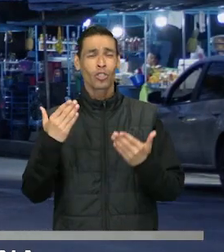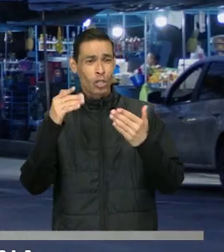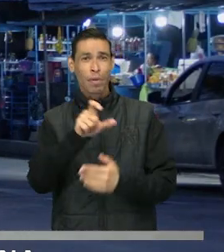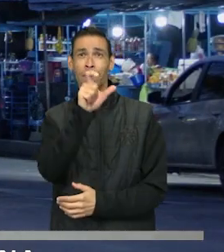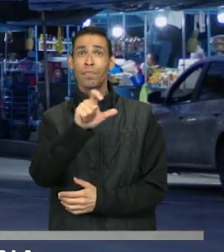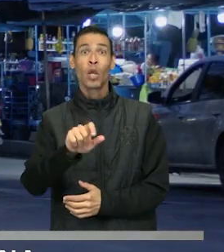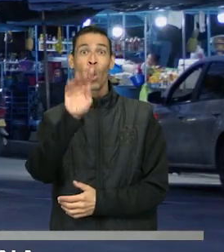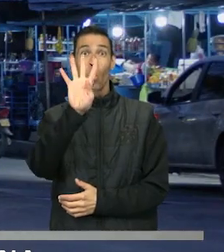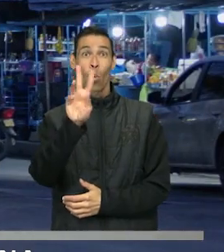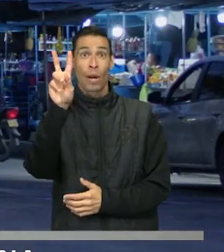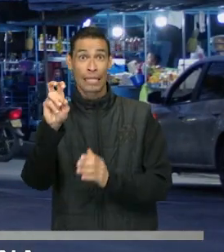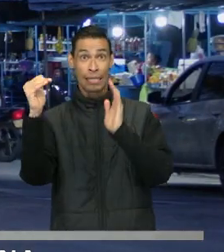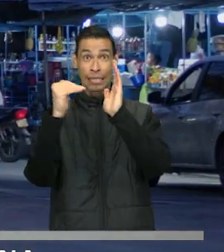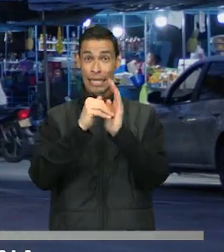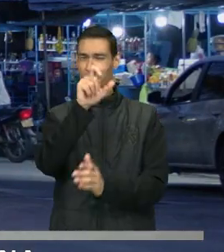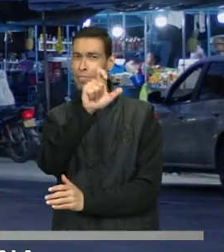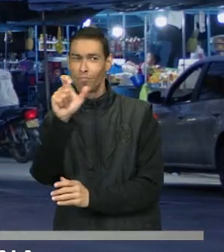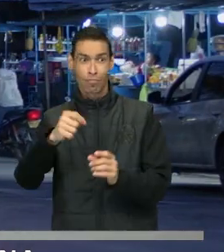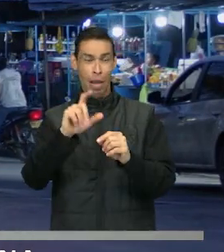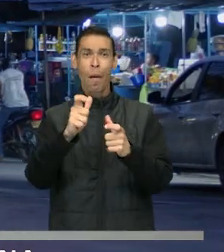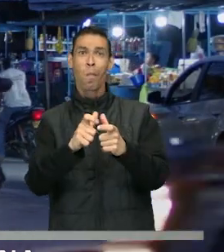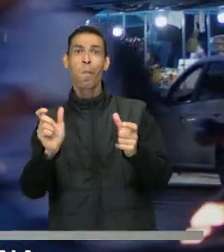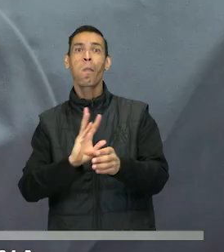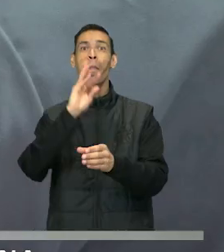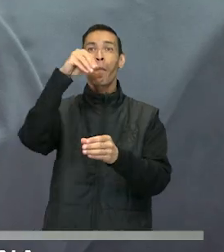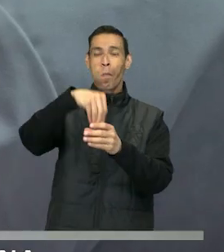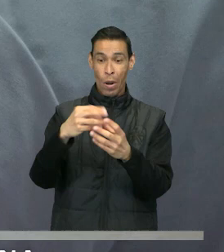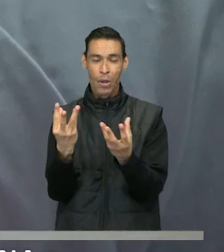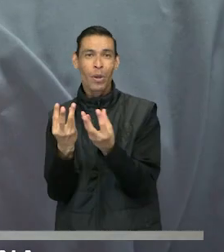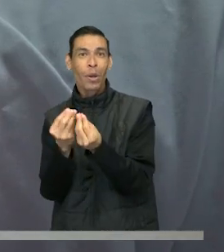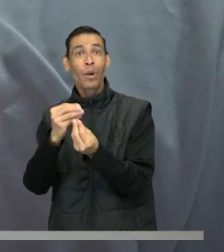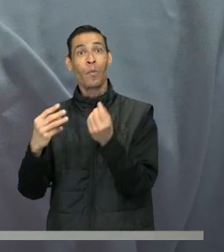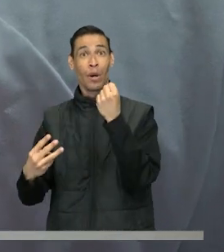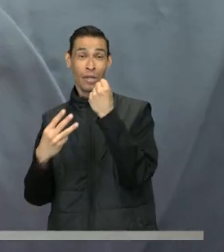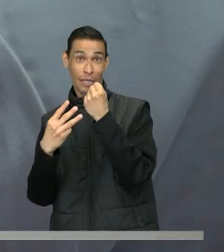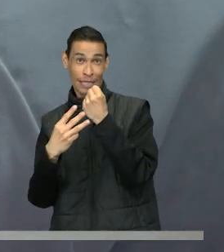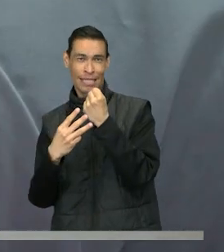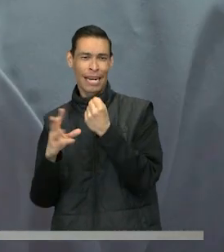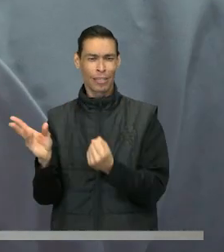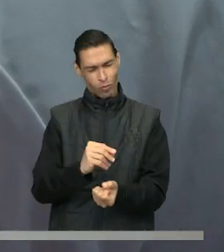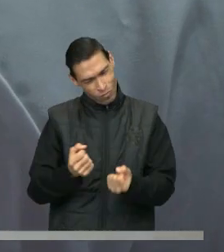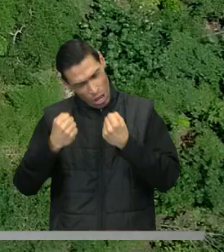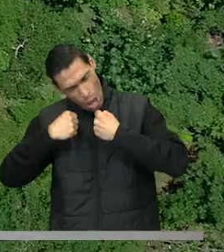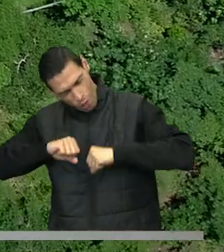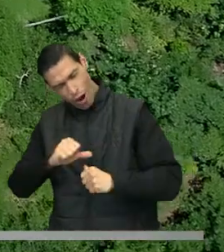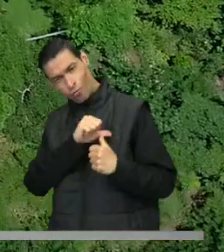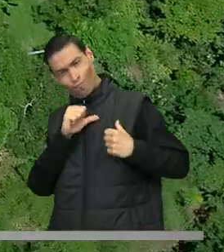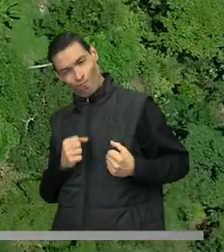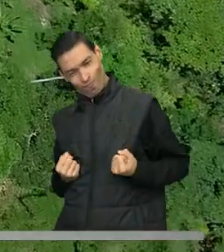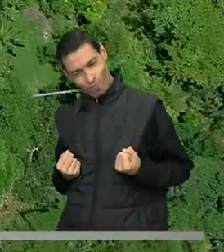más de 47,000 personas que conforman el equipo SENA le ponen el alma y el corazón